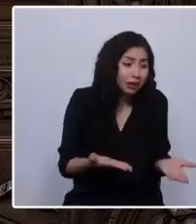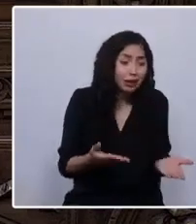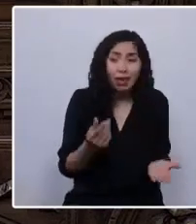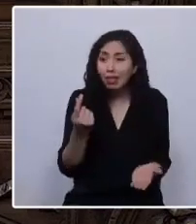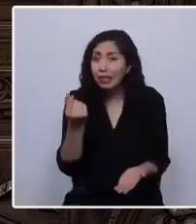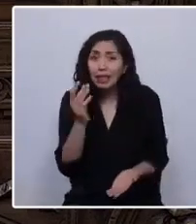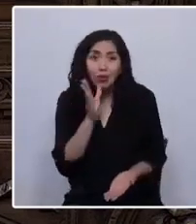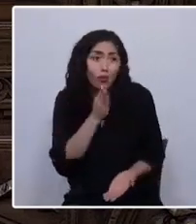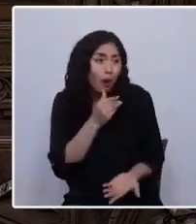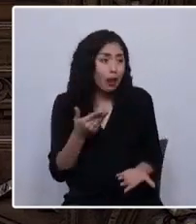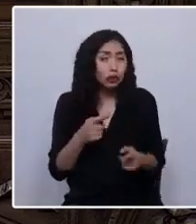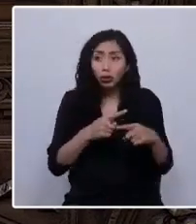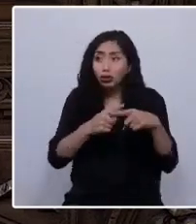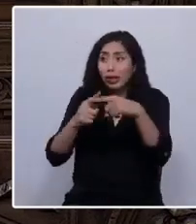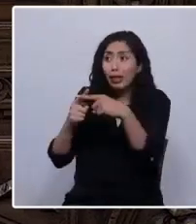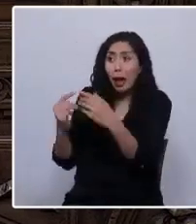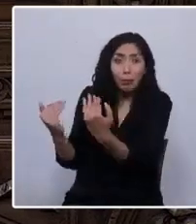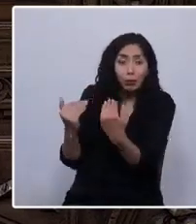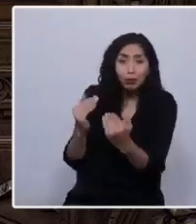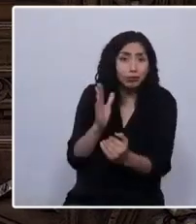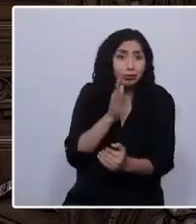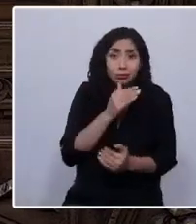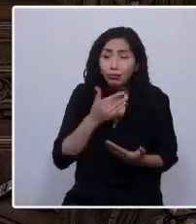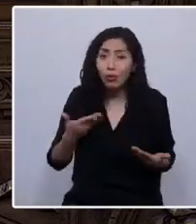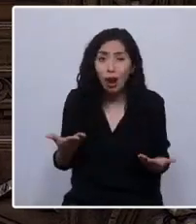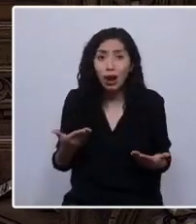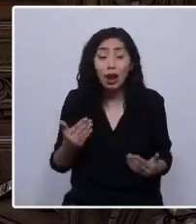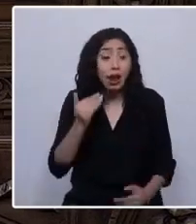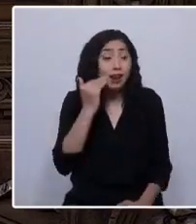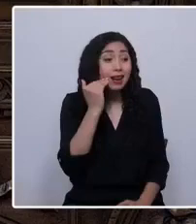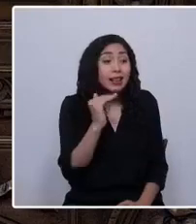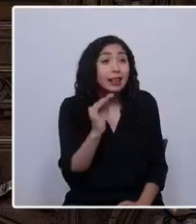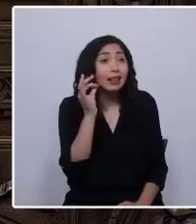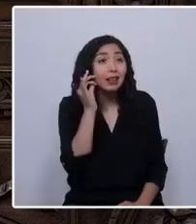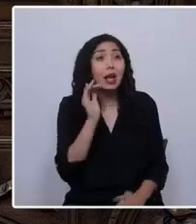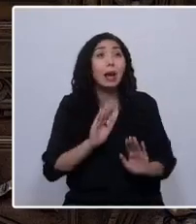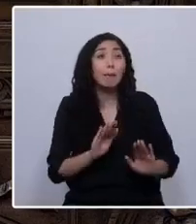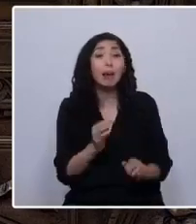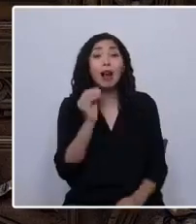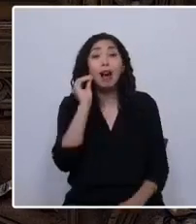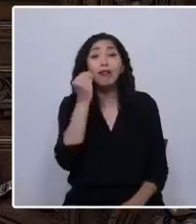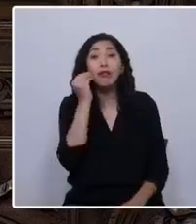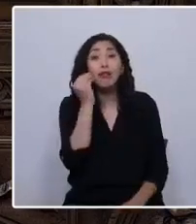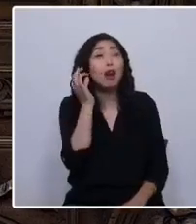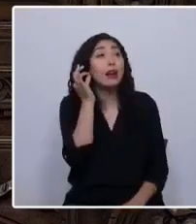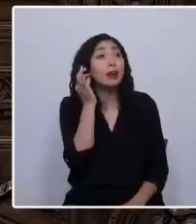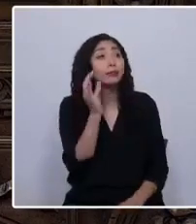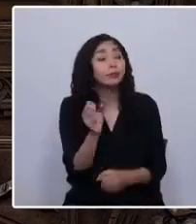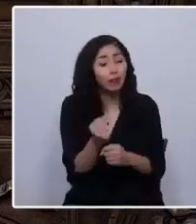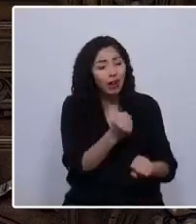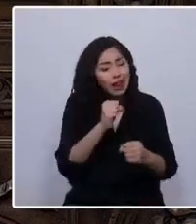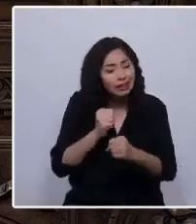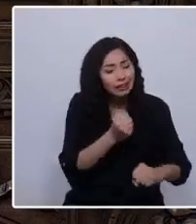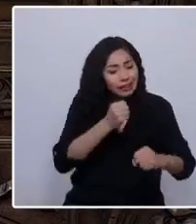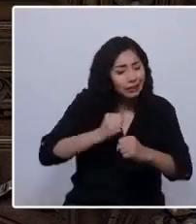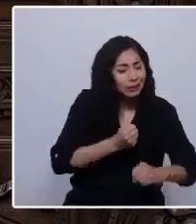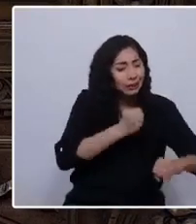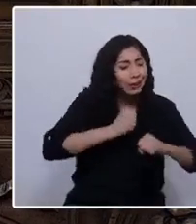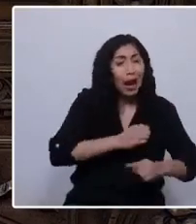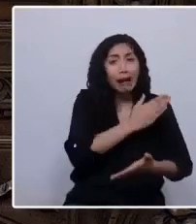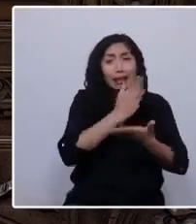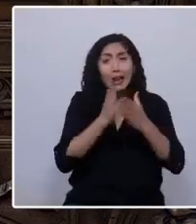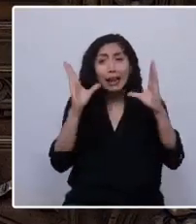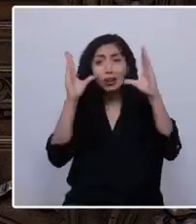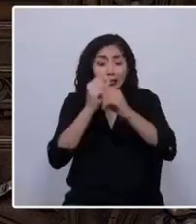y no hay sociedad que lo cobije. La niña que espera a su abuela que barre calles hasta caída la noche, porque si no, no